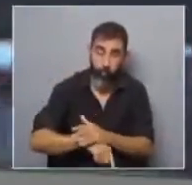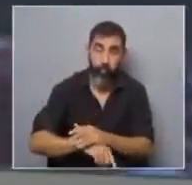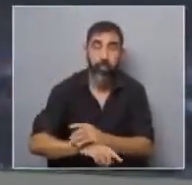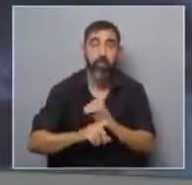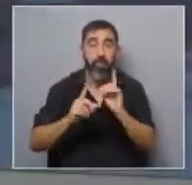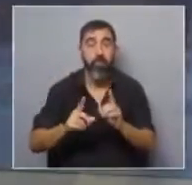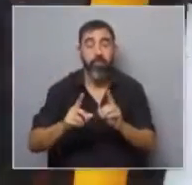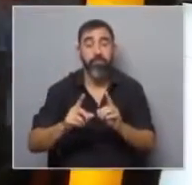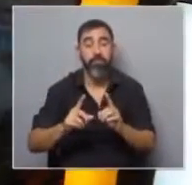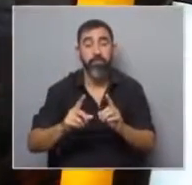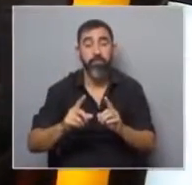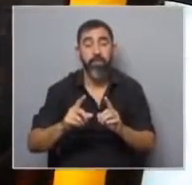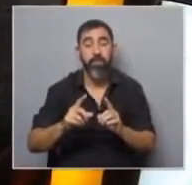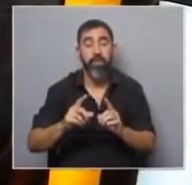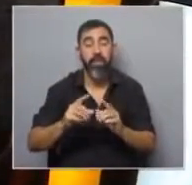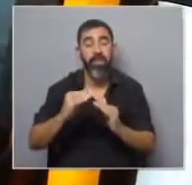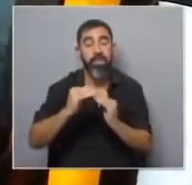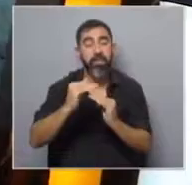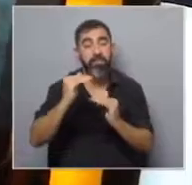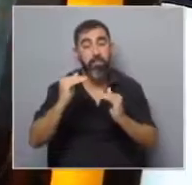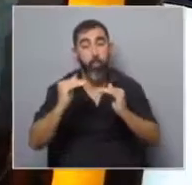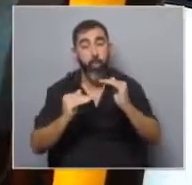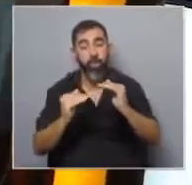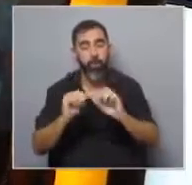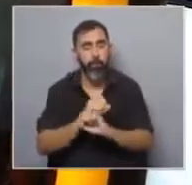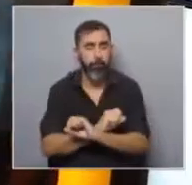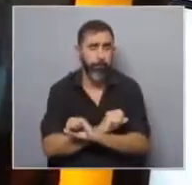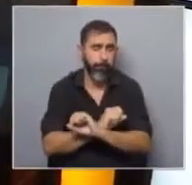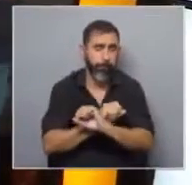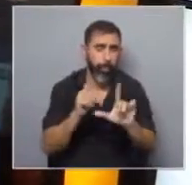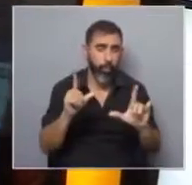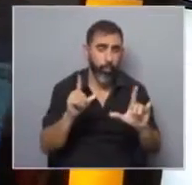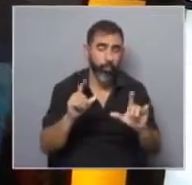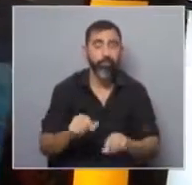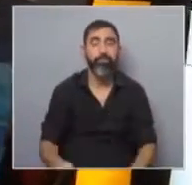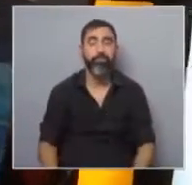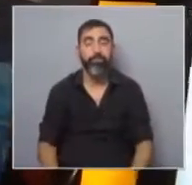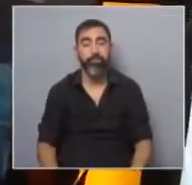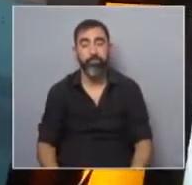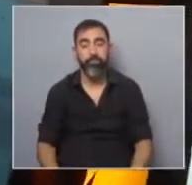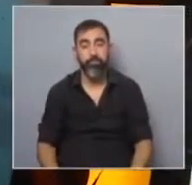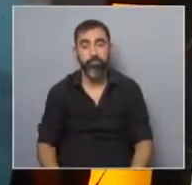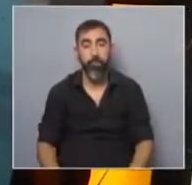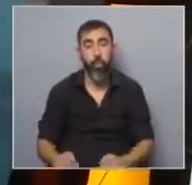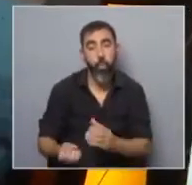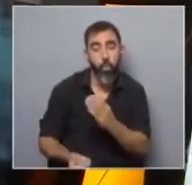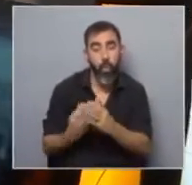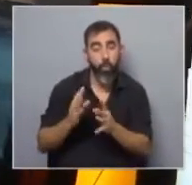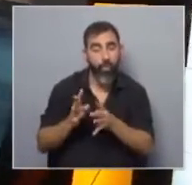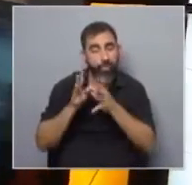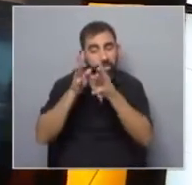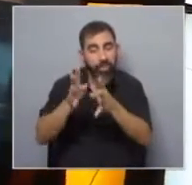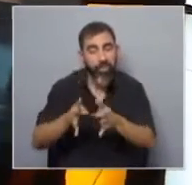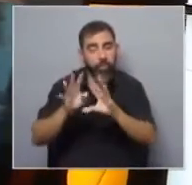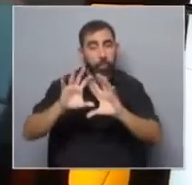que las tendencias de reducción de la desigualdad se habían frenado. con nuevos desafíos globales,